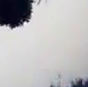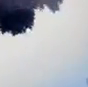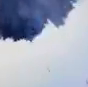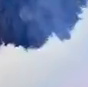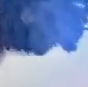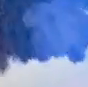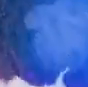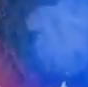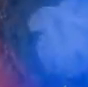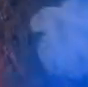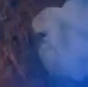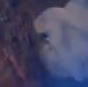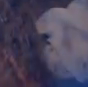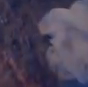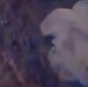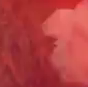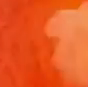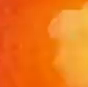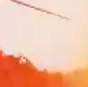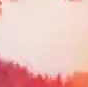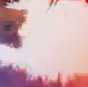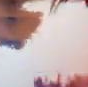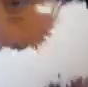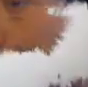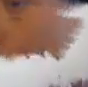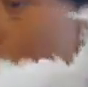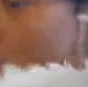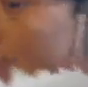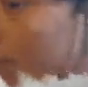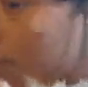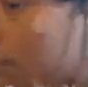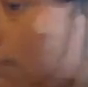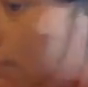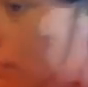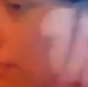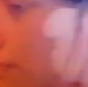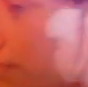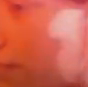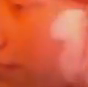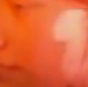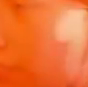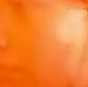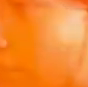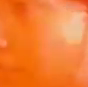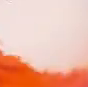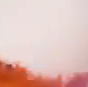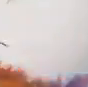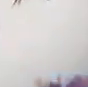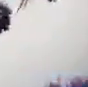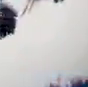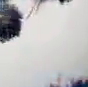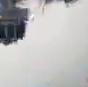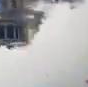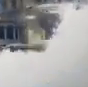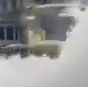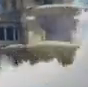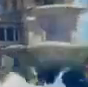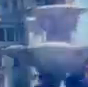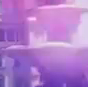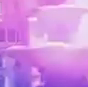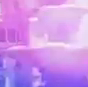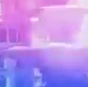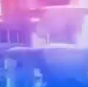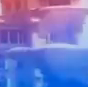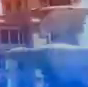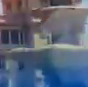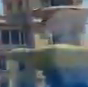es momento de escuchar a nuestro presidente constitucional de la república de guatemala el doctor alejandro giammatei con un